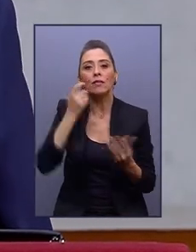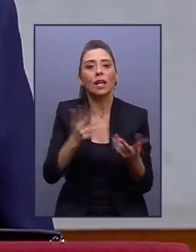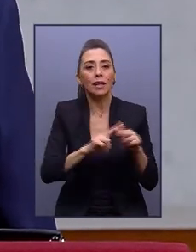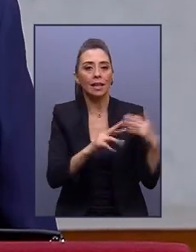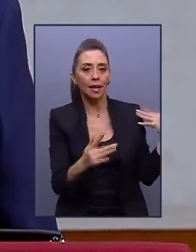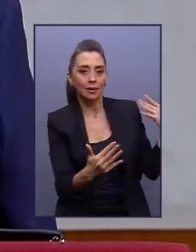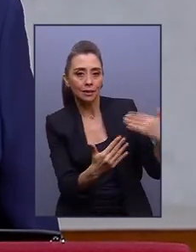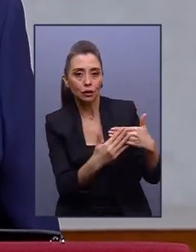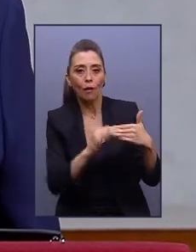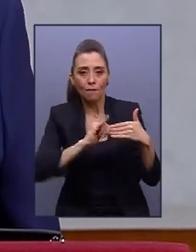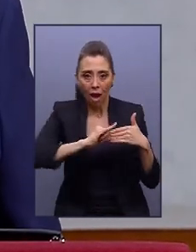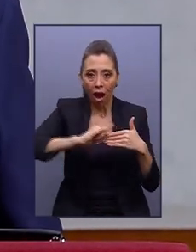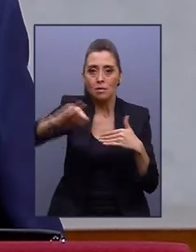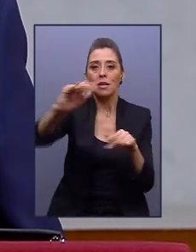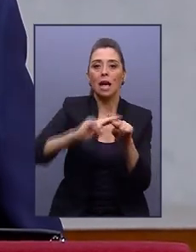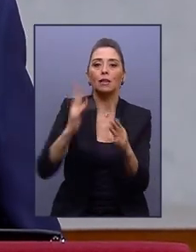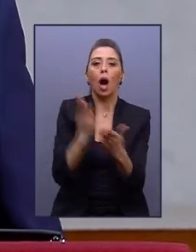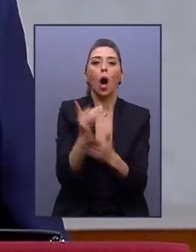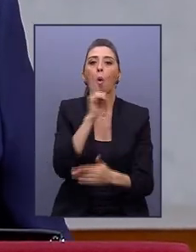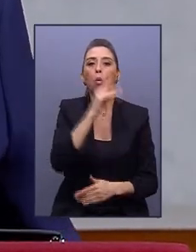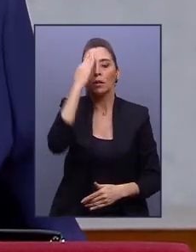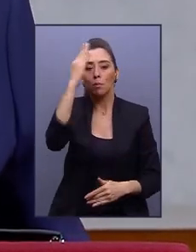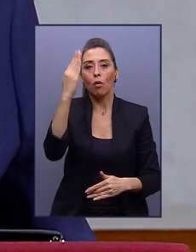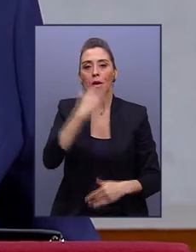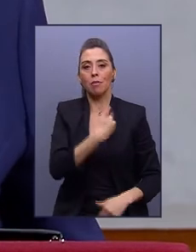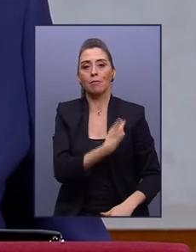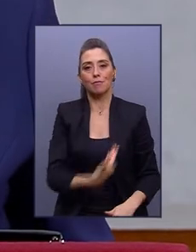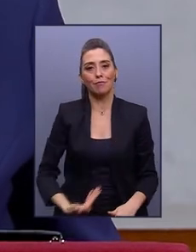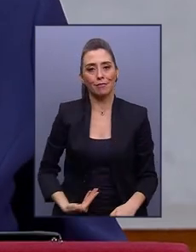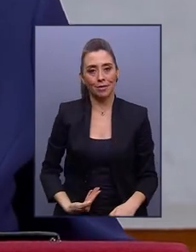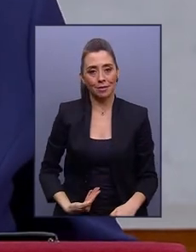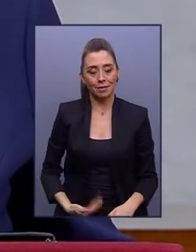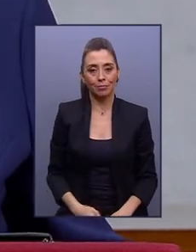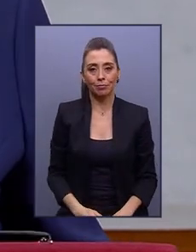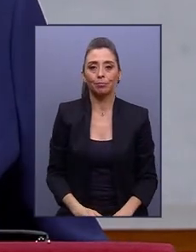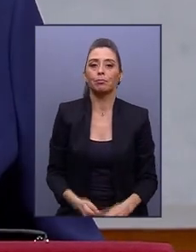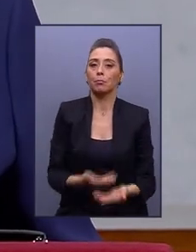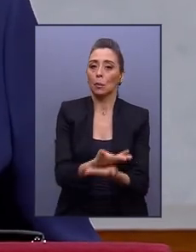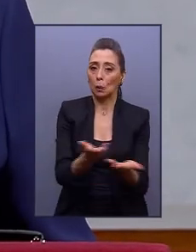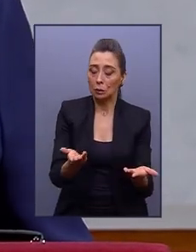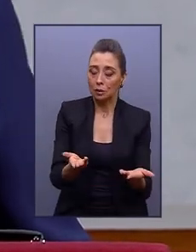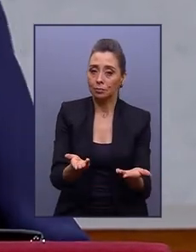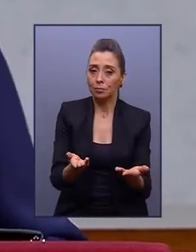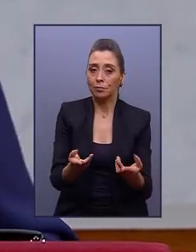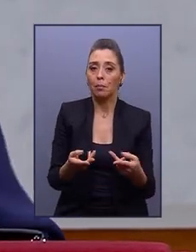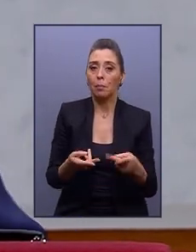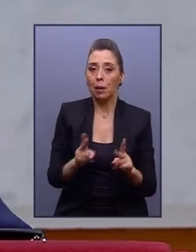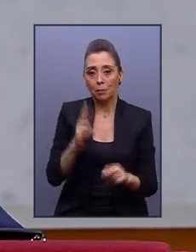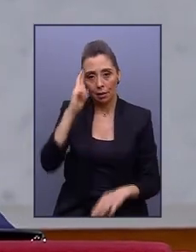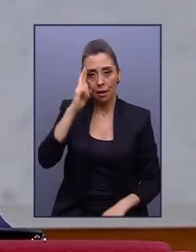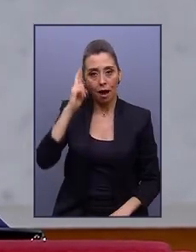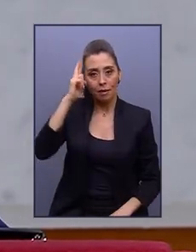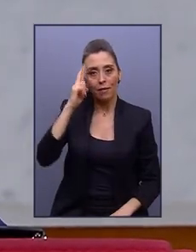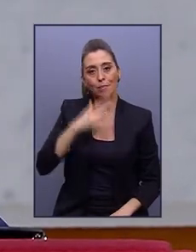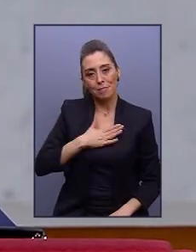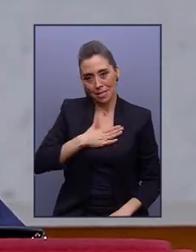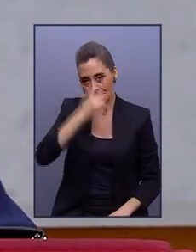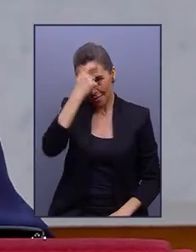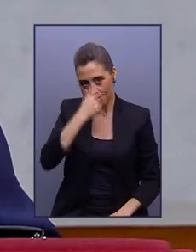hemos hecho y seguiremos haciendo hasta el último día de gobierno. Permítanme una reflexión más